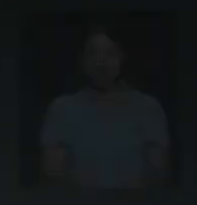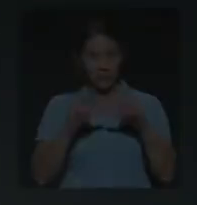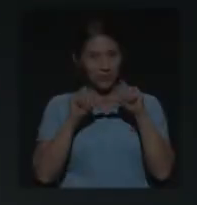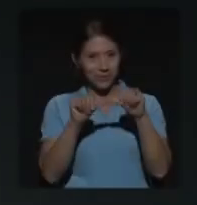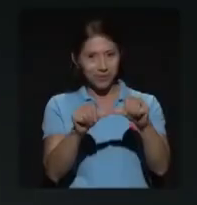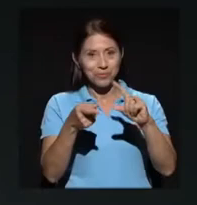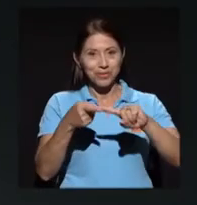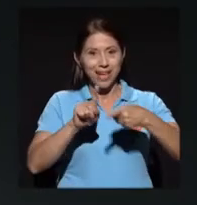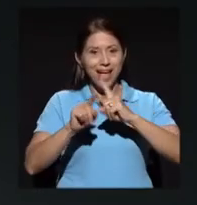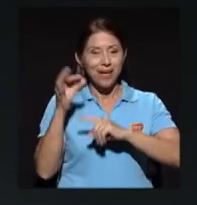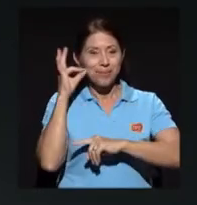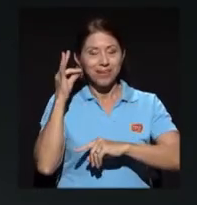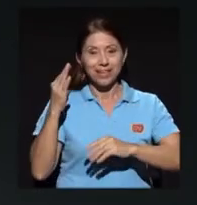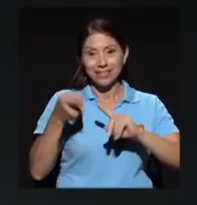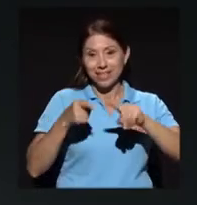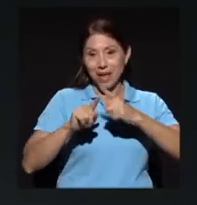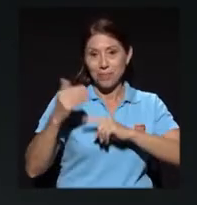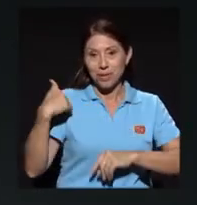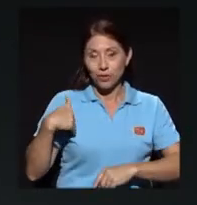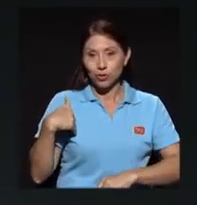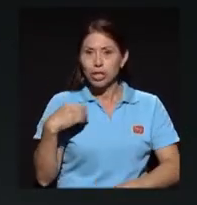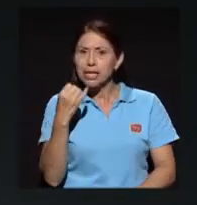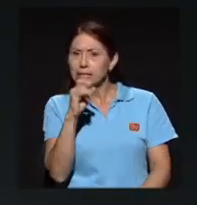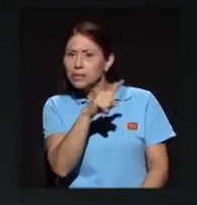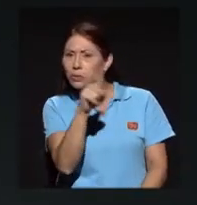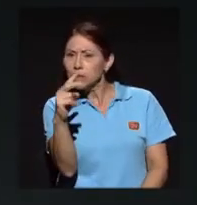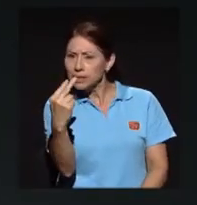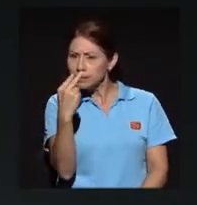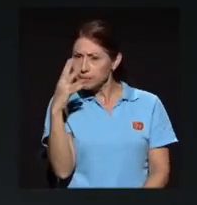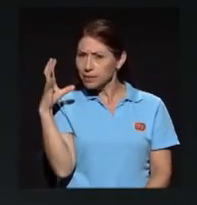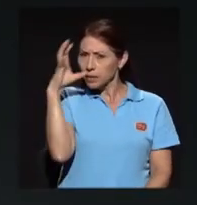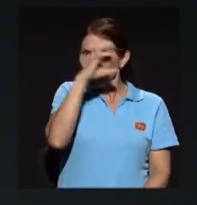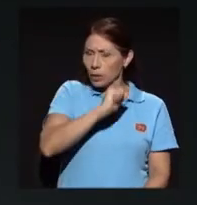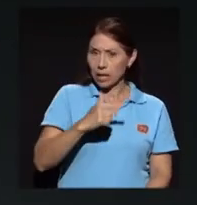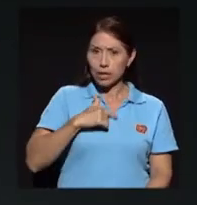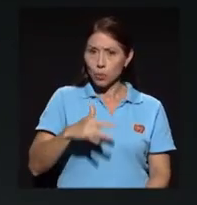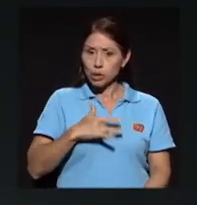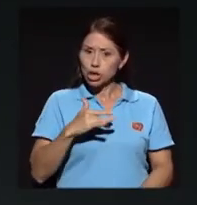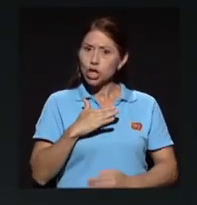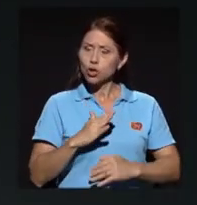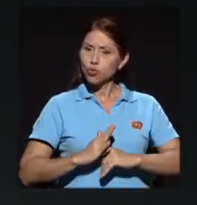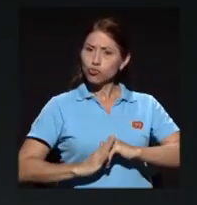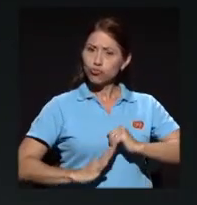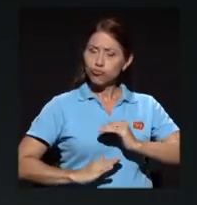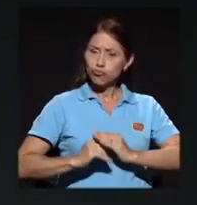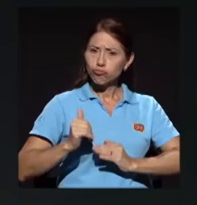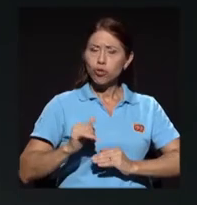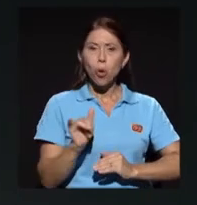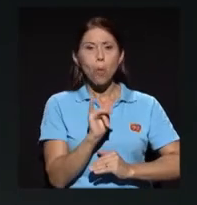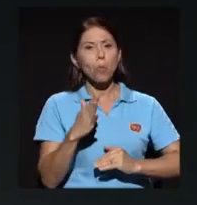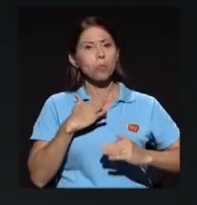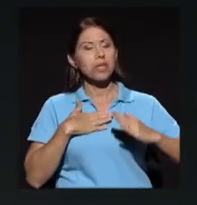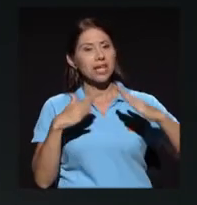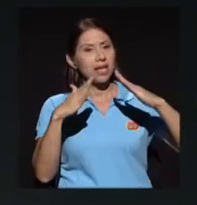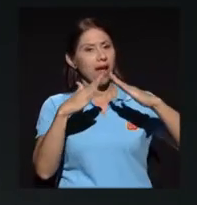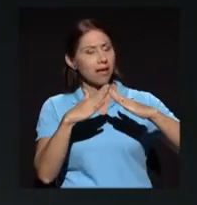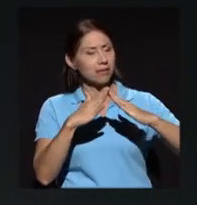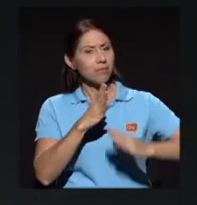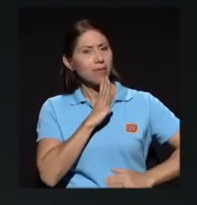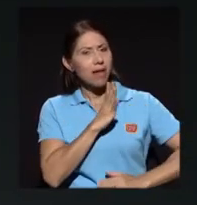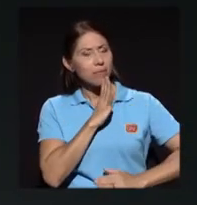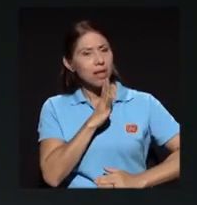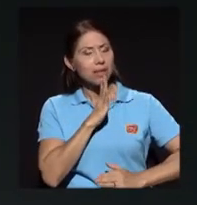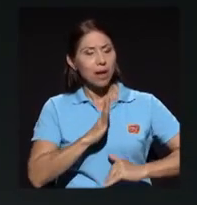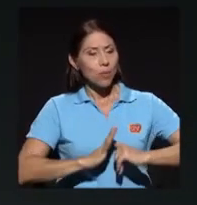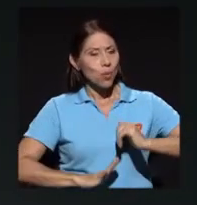Continuamos, amigas y amigos, y si se nota que yo estoy me siento muy en casa, me siento en una plática muy cómoda y distendida, es